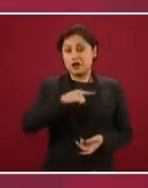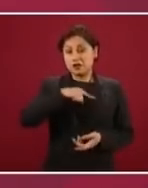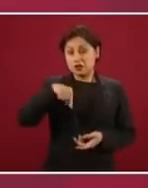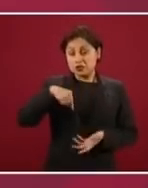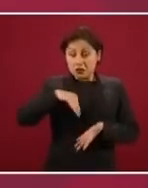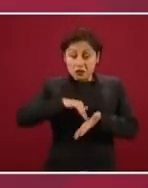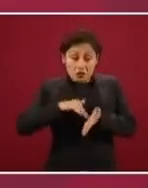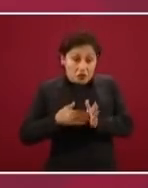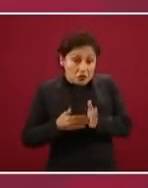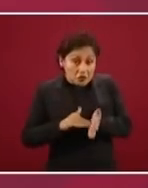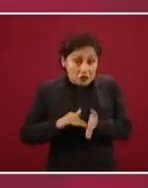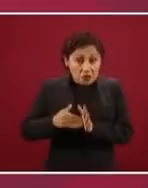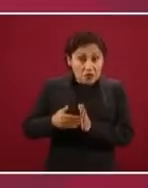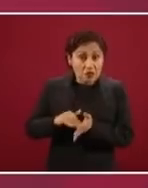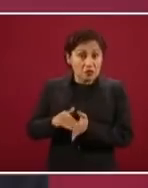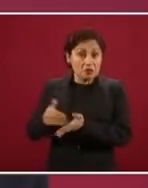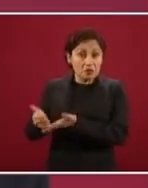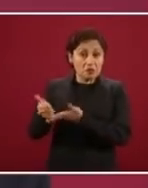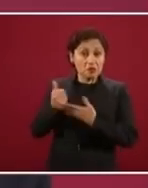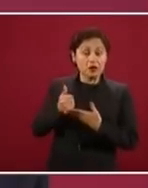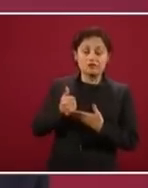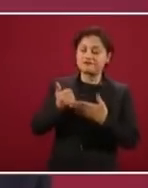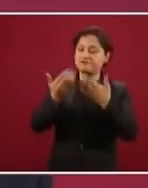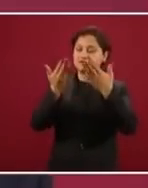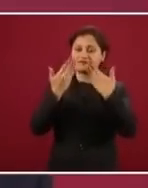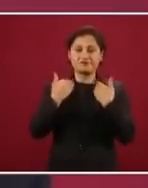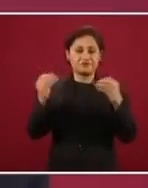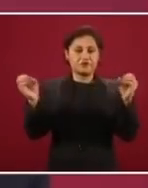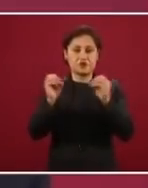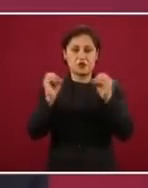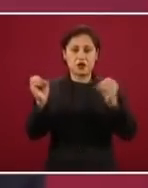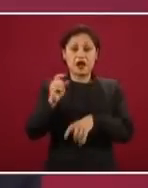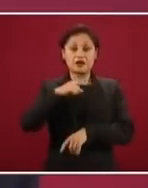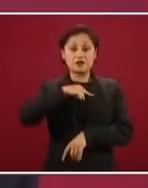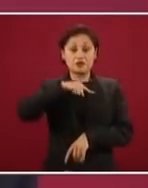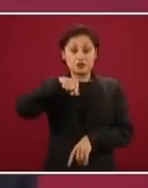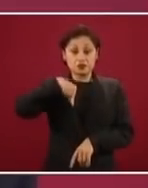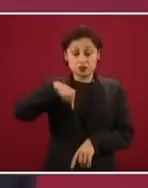a quién le debemos estar aquí